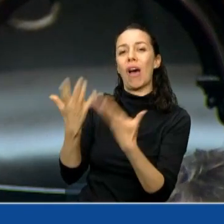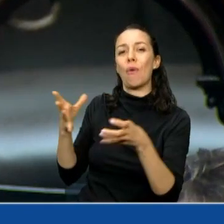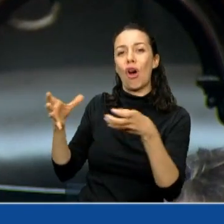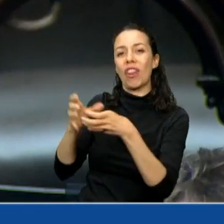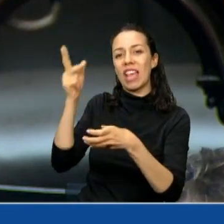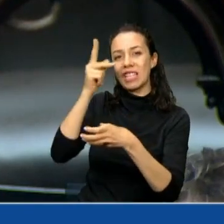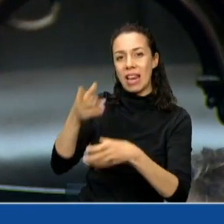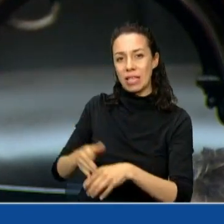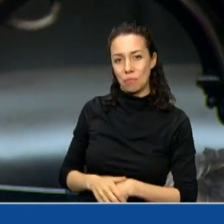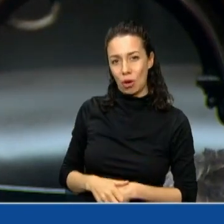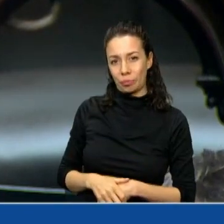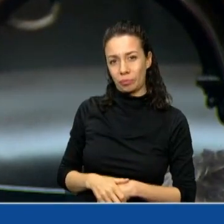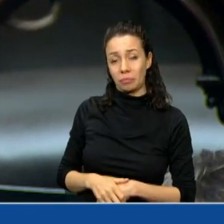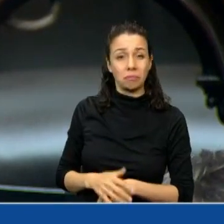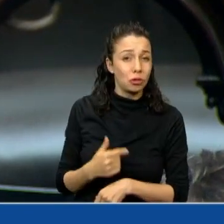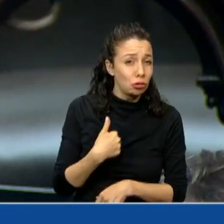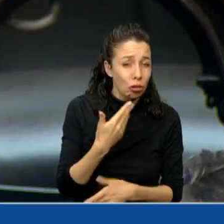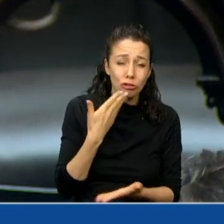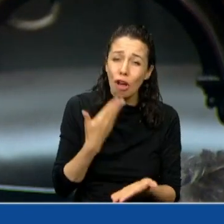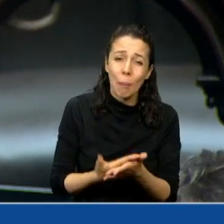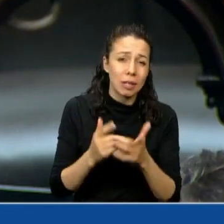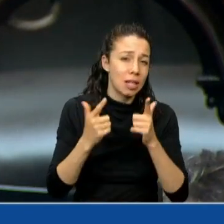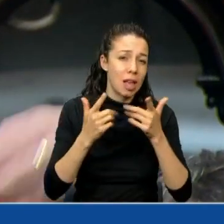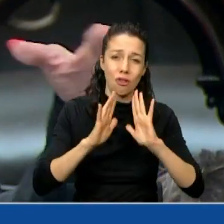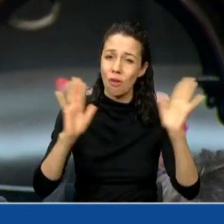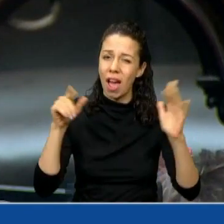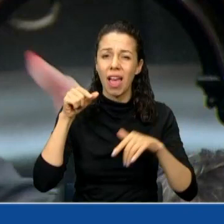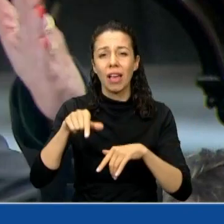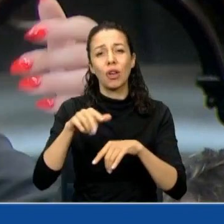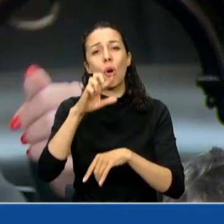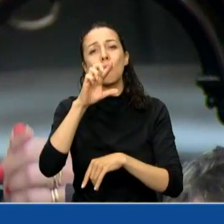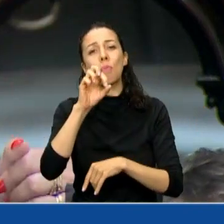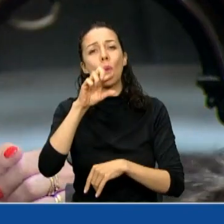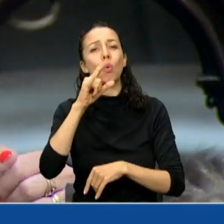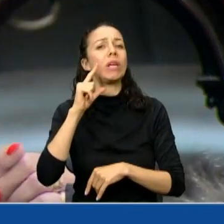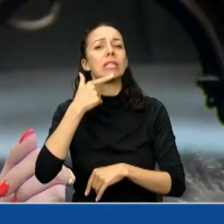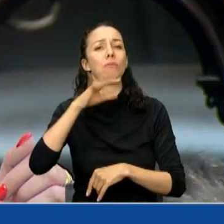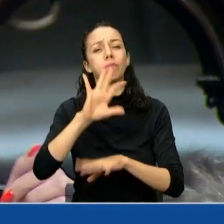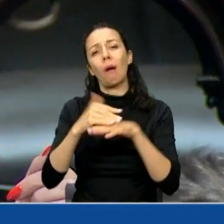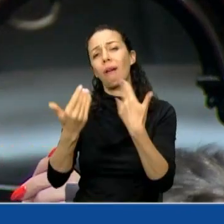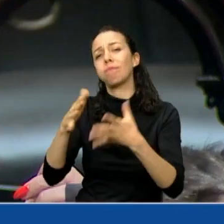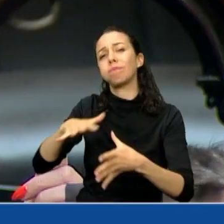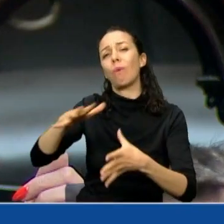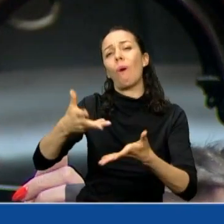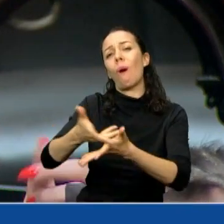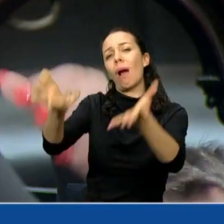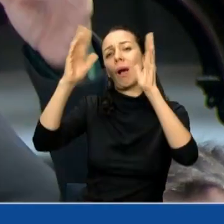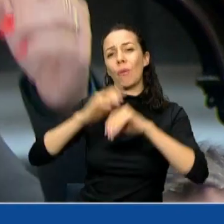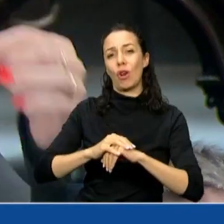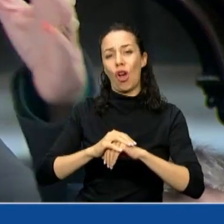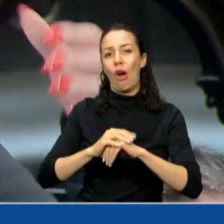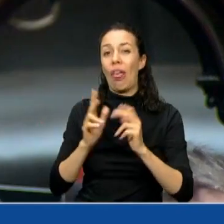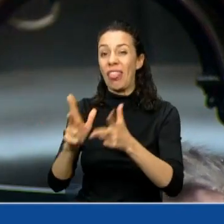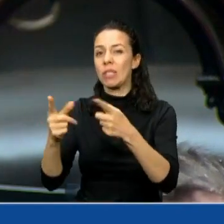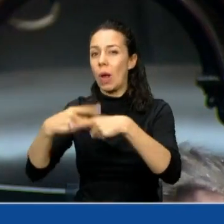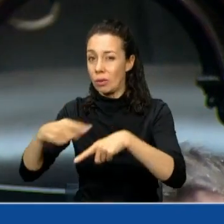a mí la verdad que no me sorprende, porque esto es simplemente populismo, decir una cosa y hacer otra. Decir que bajás impuestos cuando